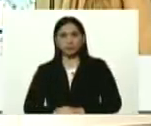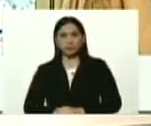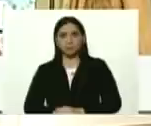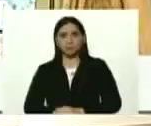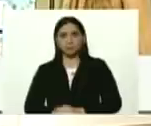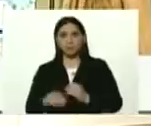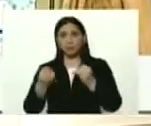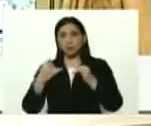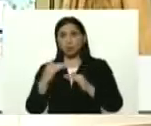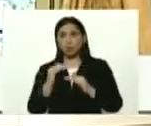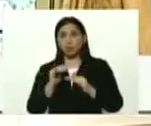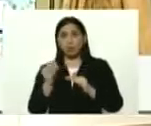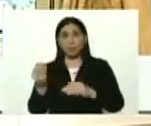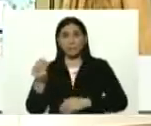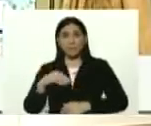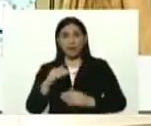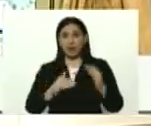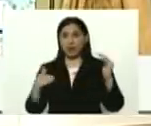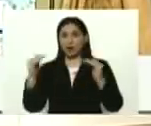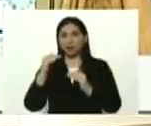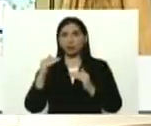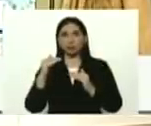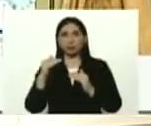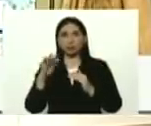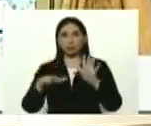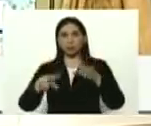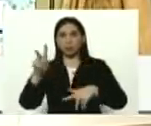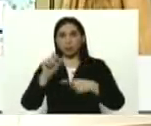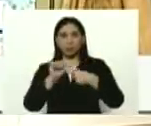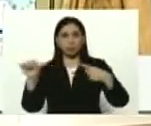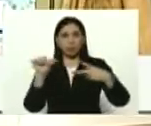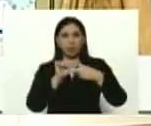El número más alto en 12 semanas.